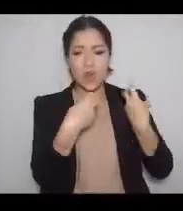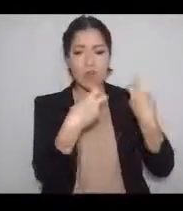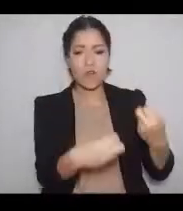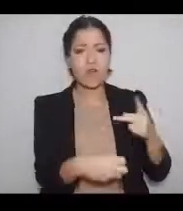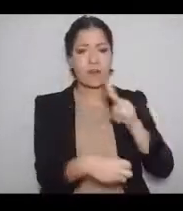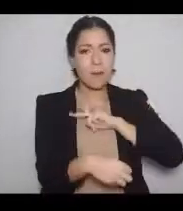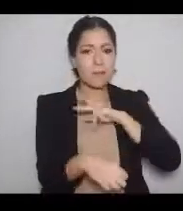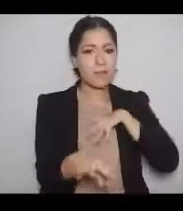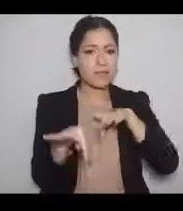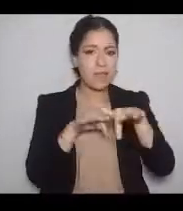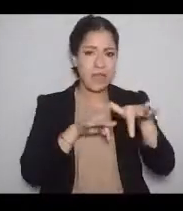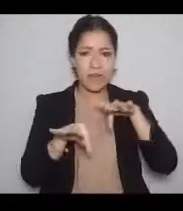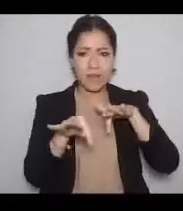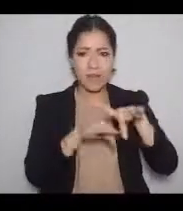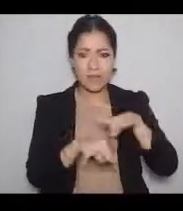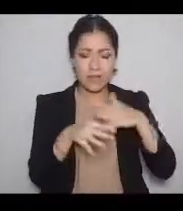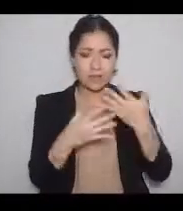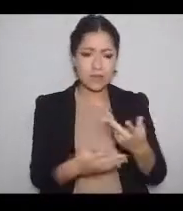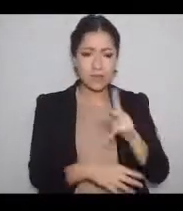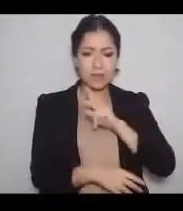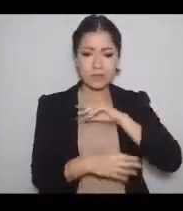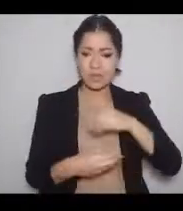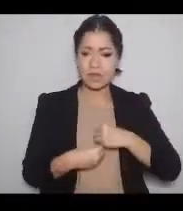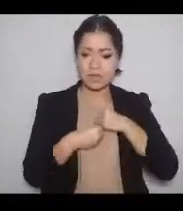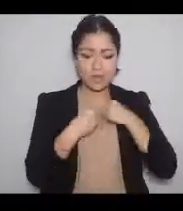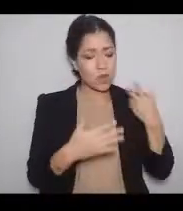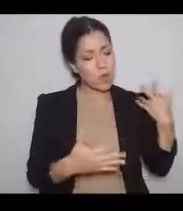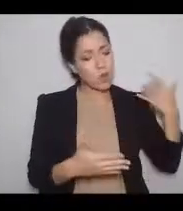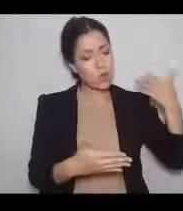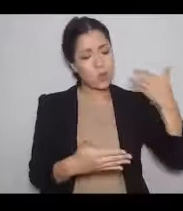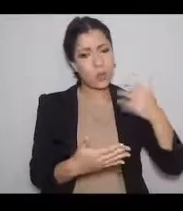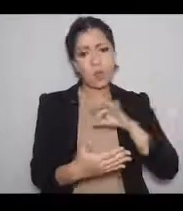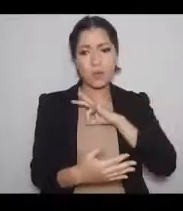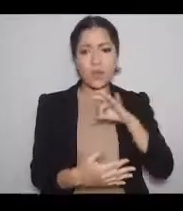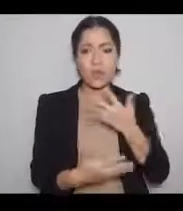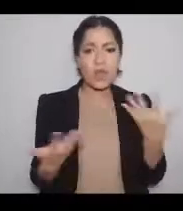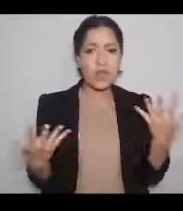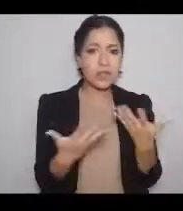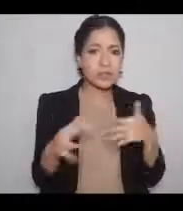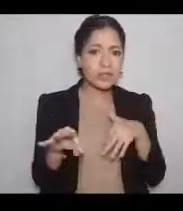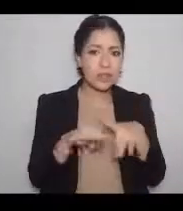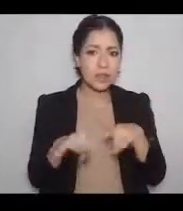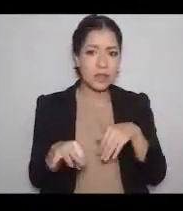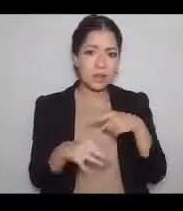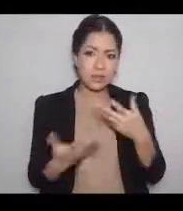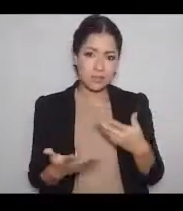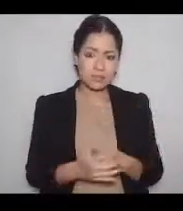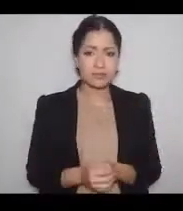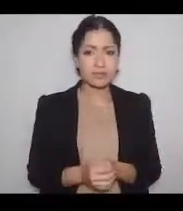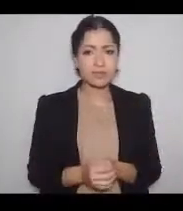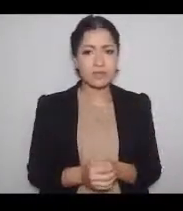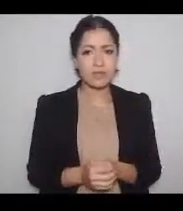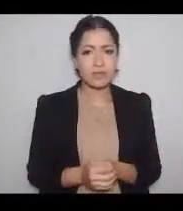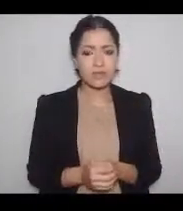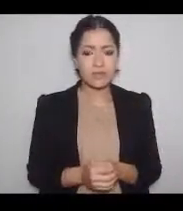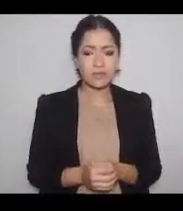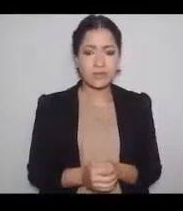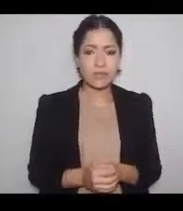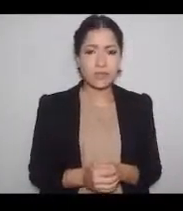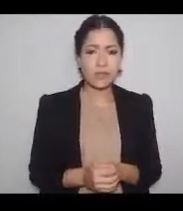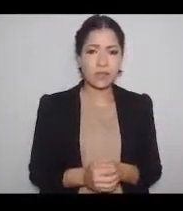medición a las que dediqué toda mi vida para hacer con ellas porque se le hinchen los huevos.